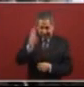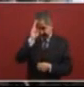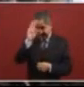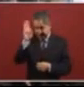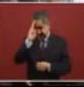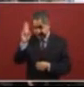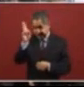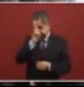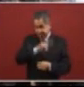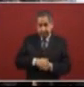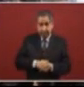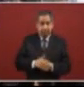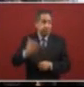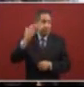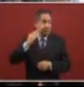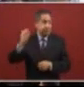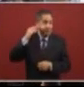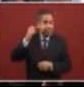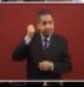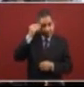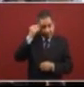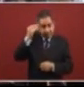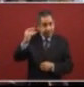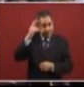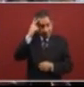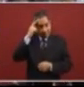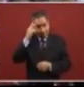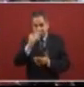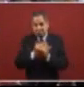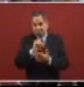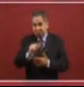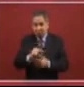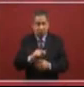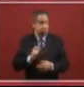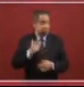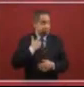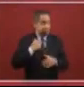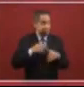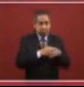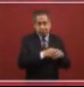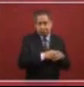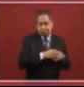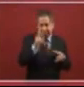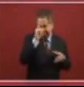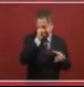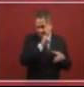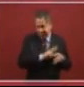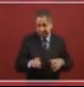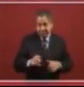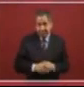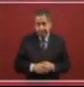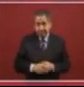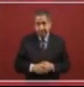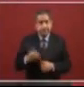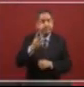Ni en el porfiriato, nunca. Bueno, ni en los 3 siglos de dominación